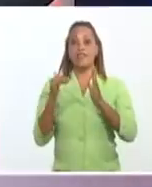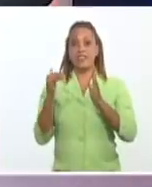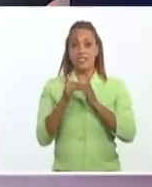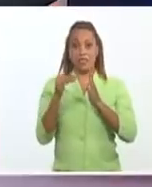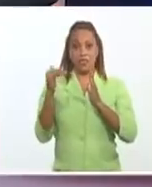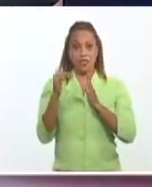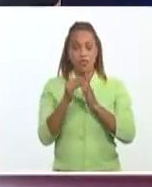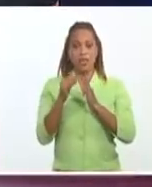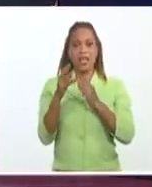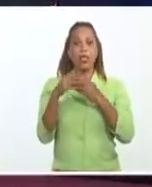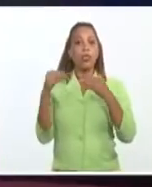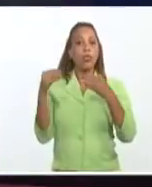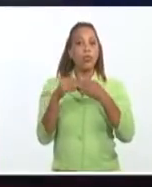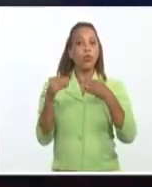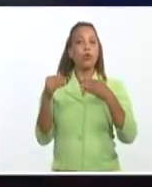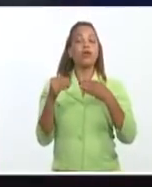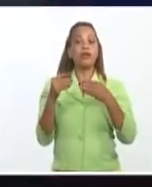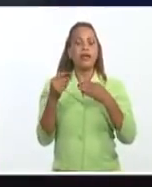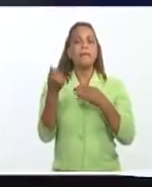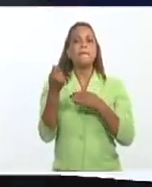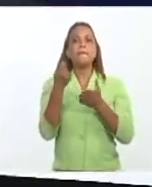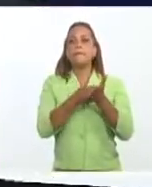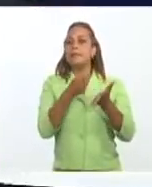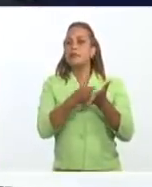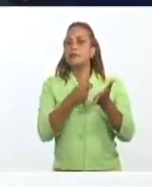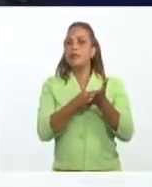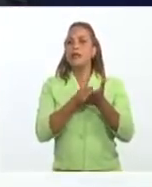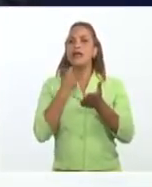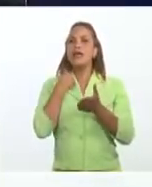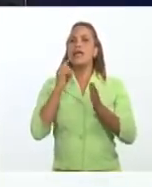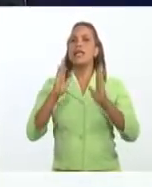de dólares, ese es el presupuesto para el año fiscal